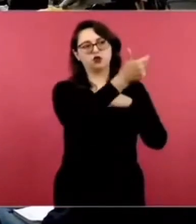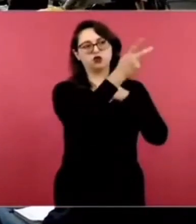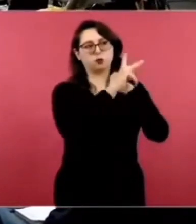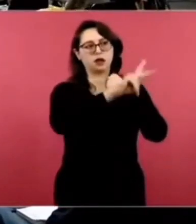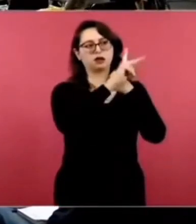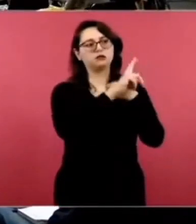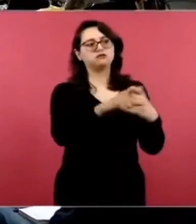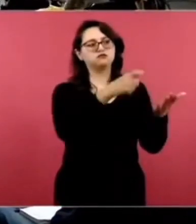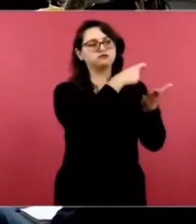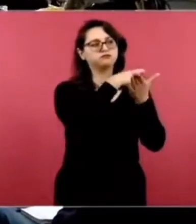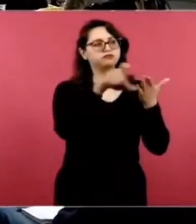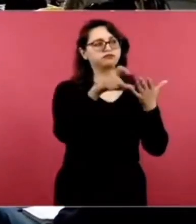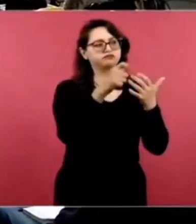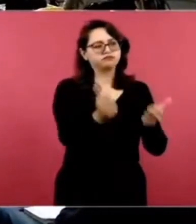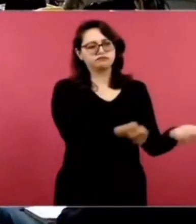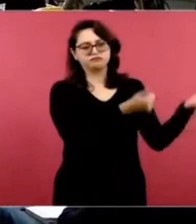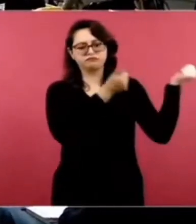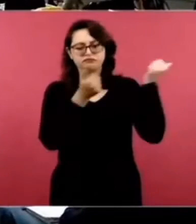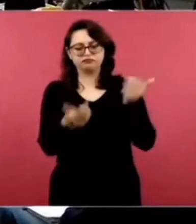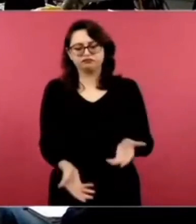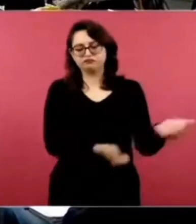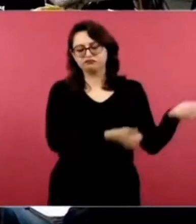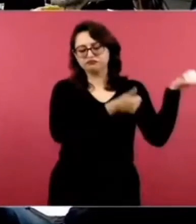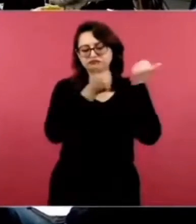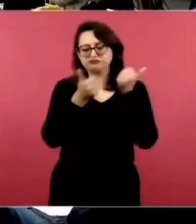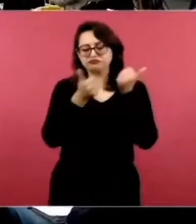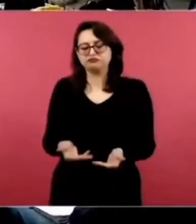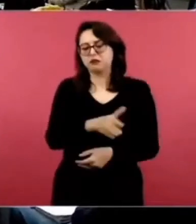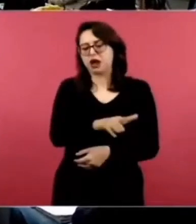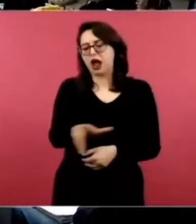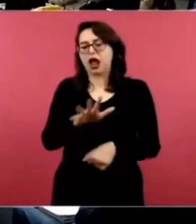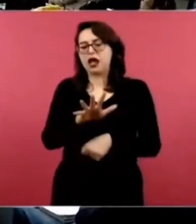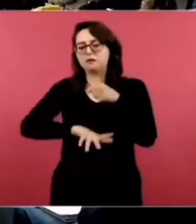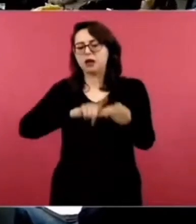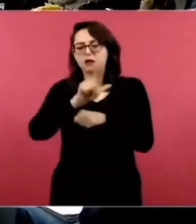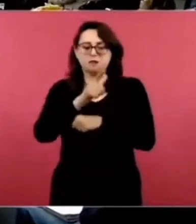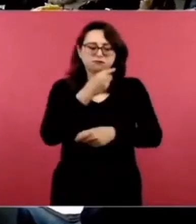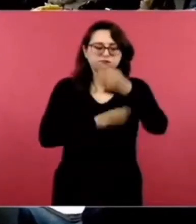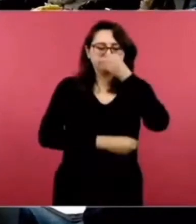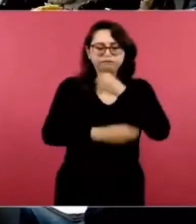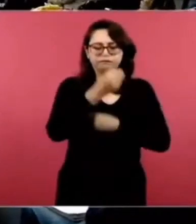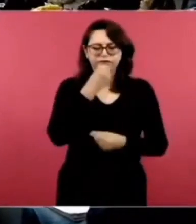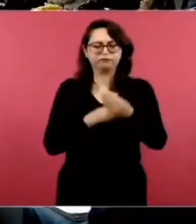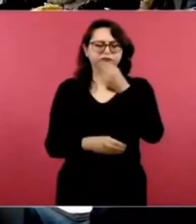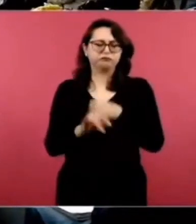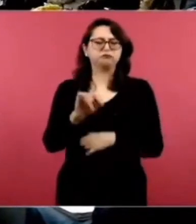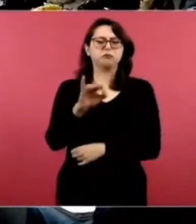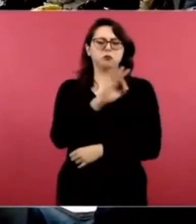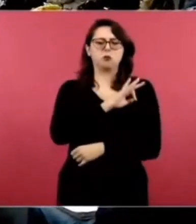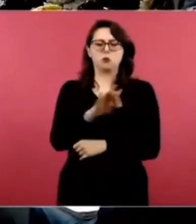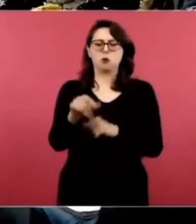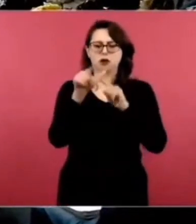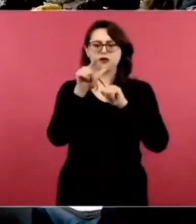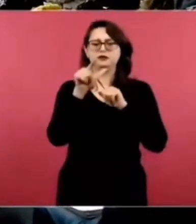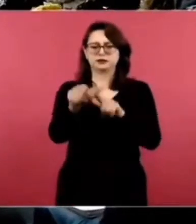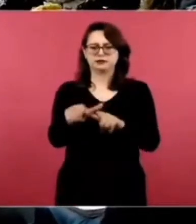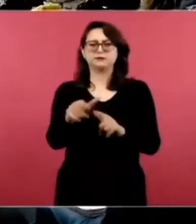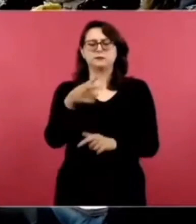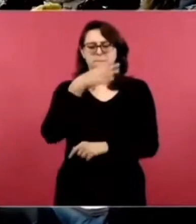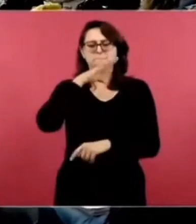no se prohíbe, se está importando maíz